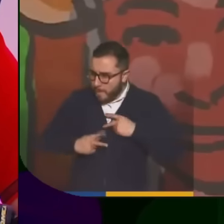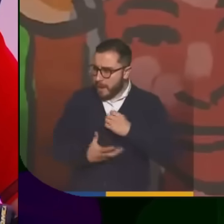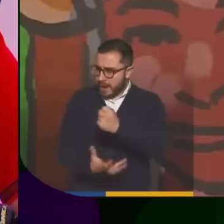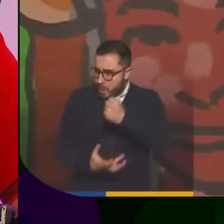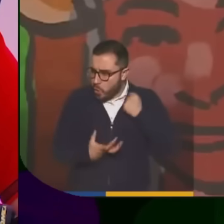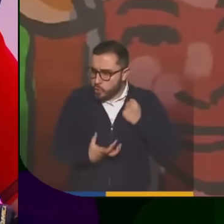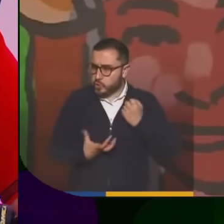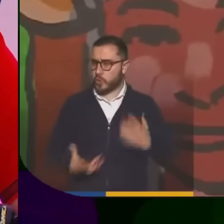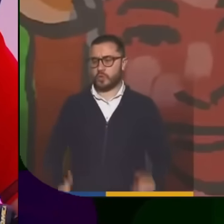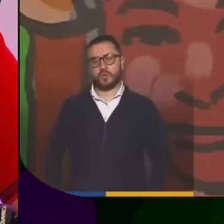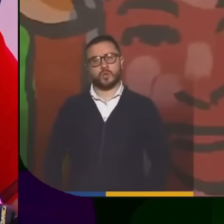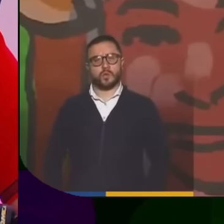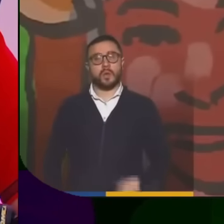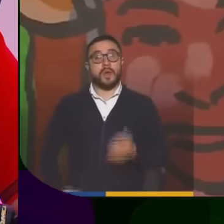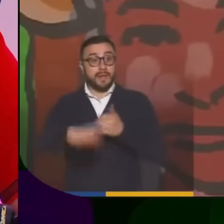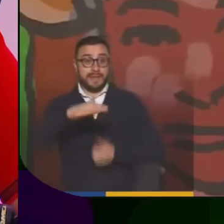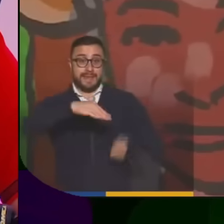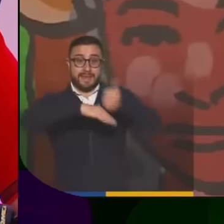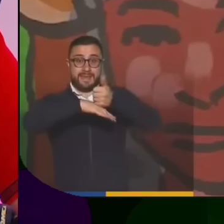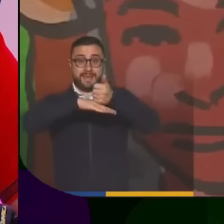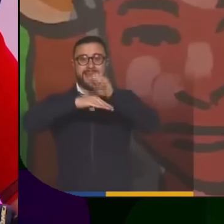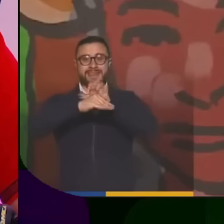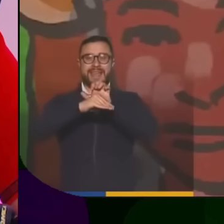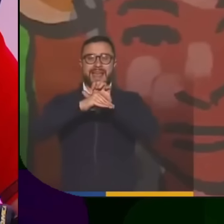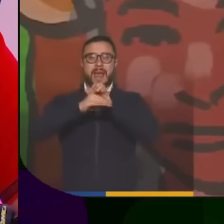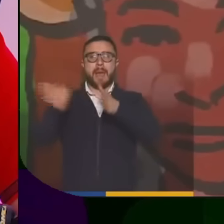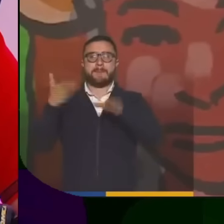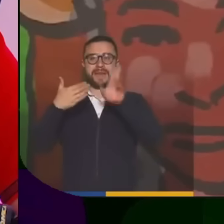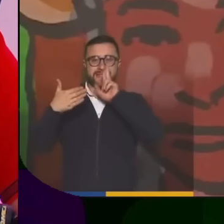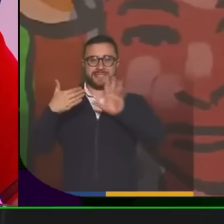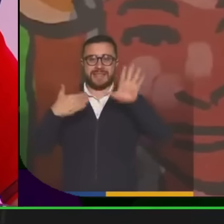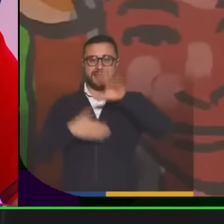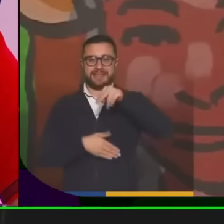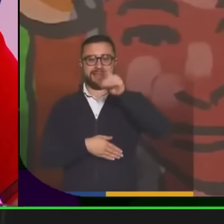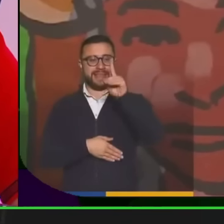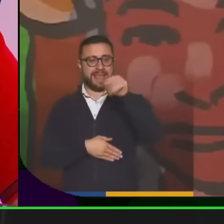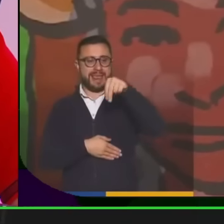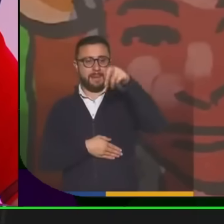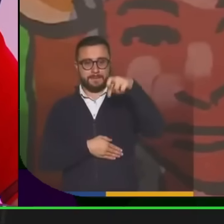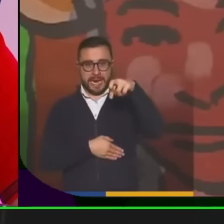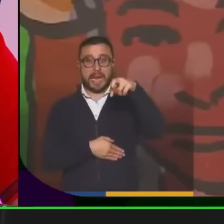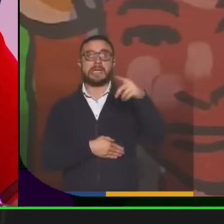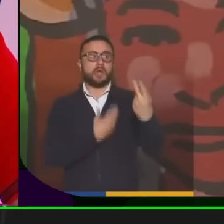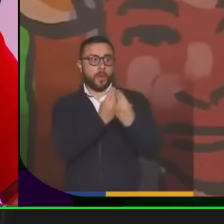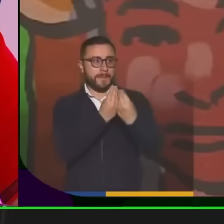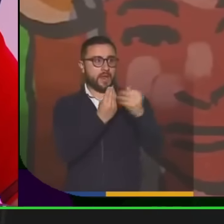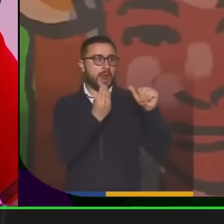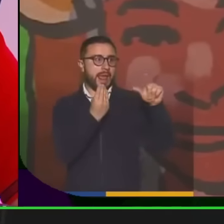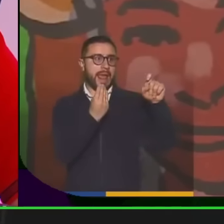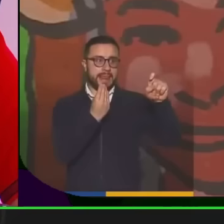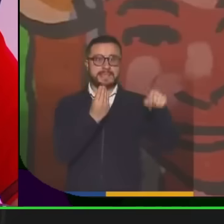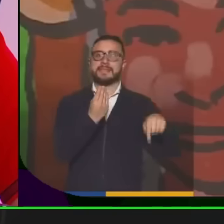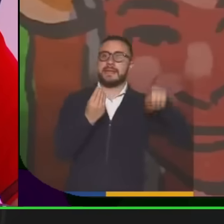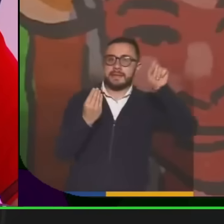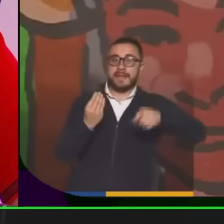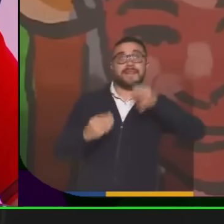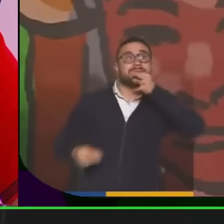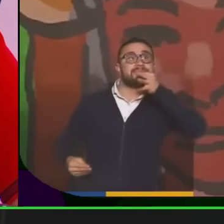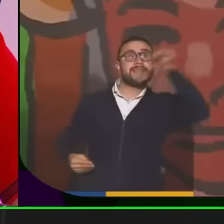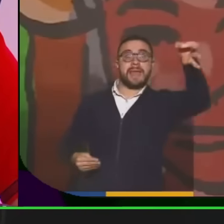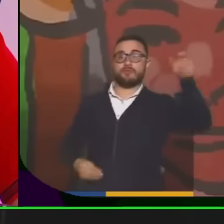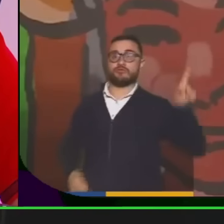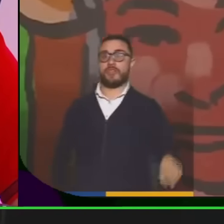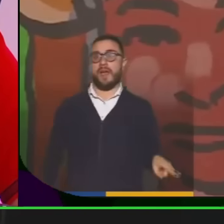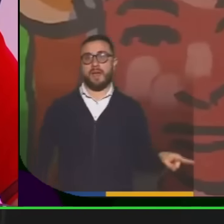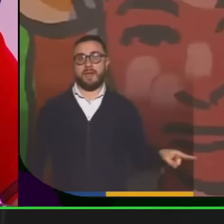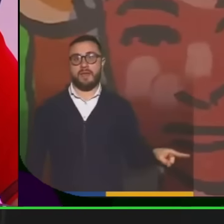director nacional de planeación, el compañero Alexander López, debe estar haciendo la denuncia, porque si no me